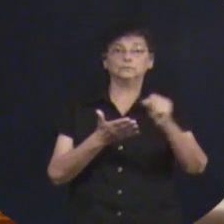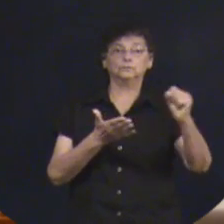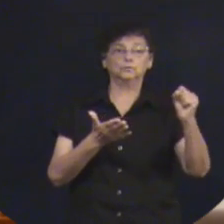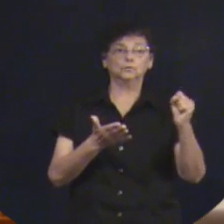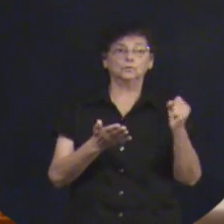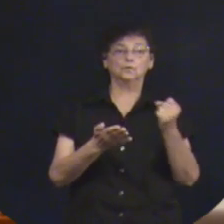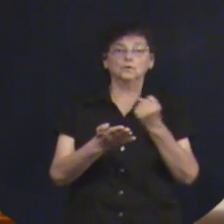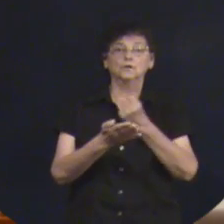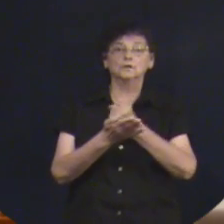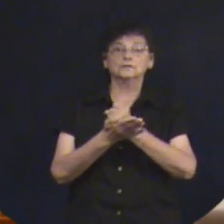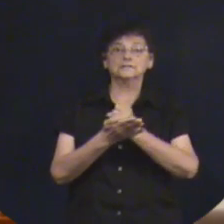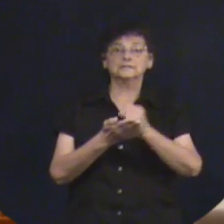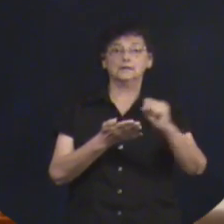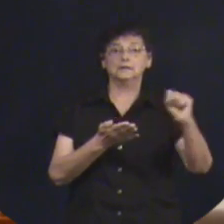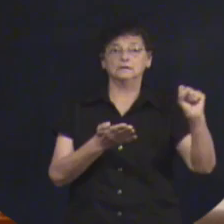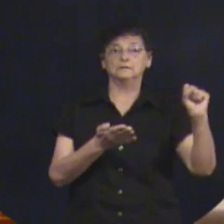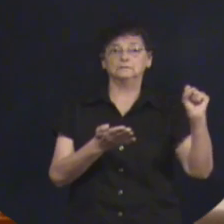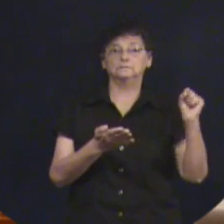Santo,